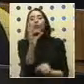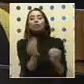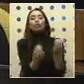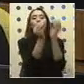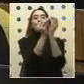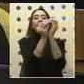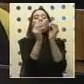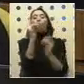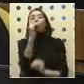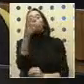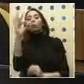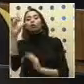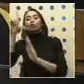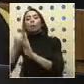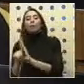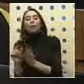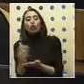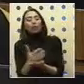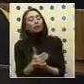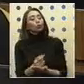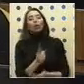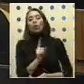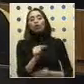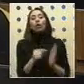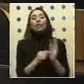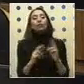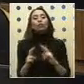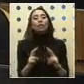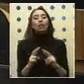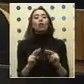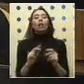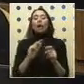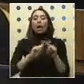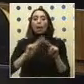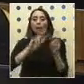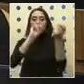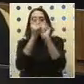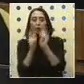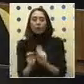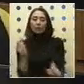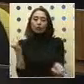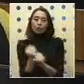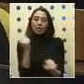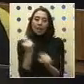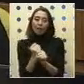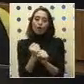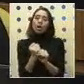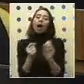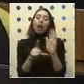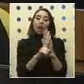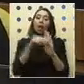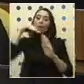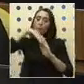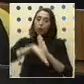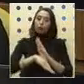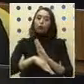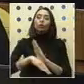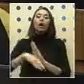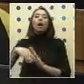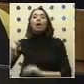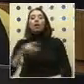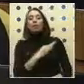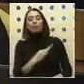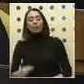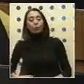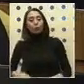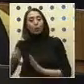a la remuneración. Yo creo que esto tiene que ver con reformas laborales mucho más profundas, que muchos proyectos de mociones parlamentarias